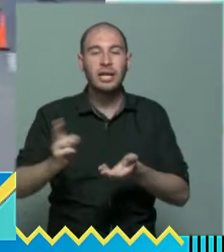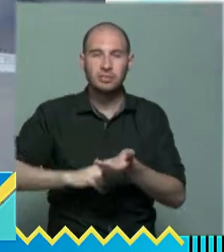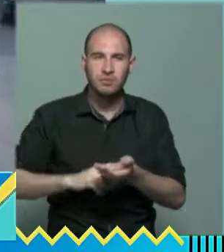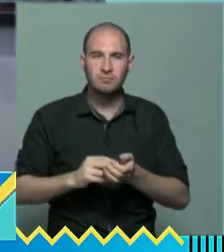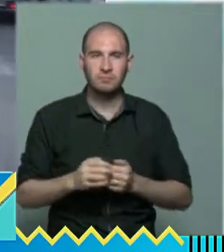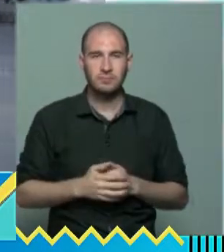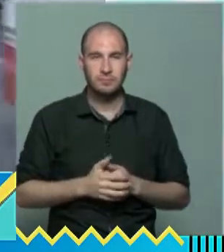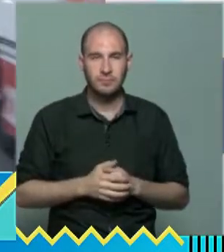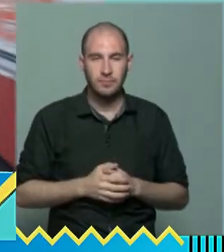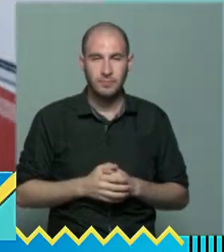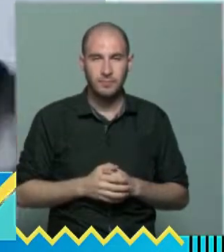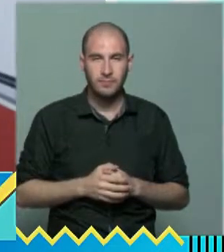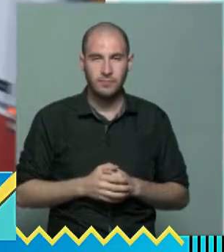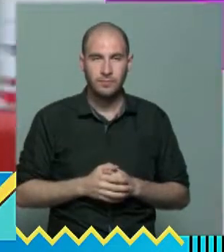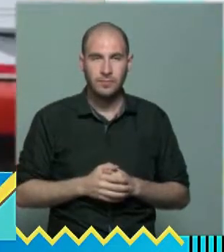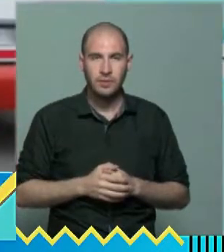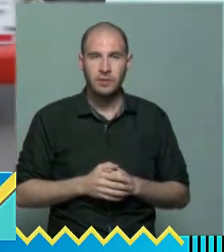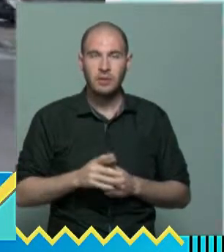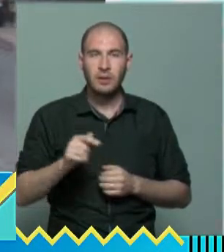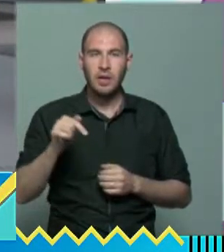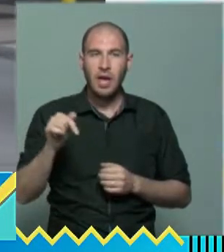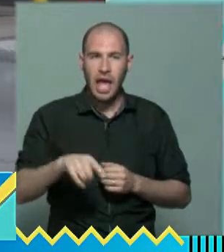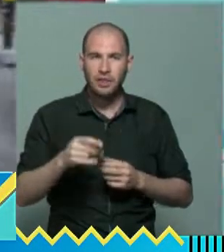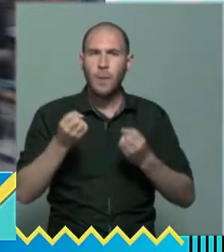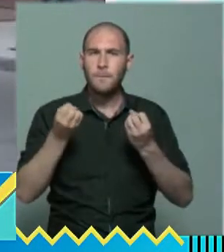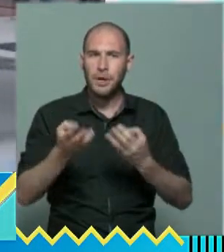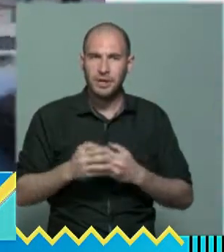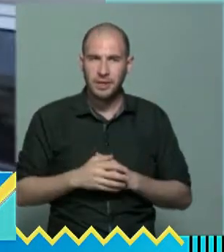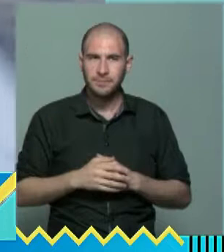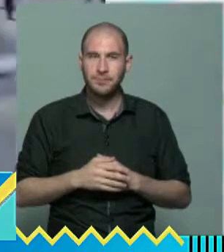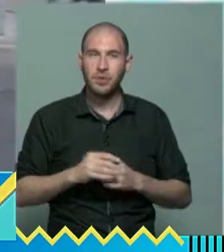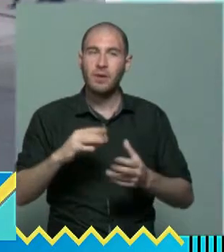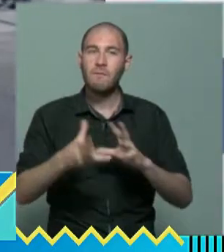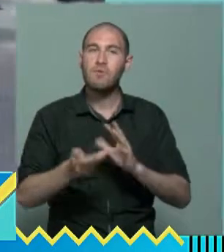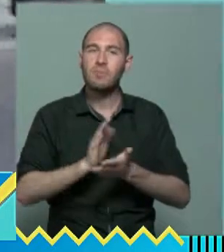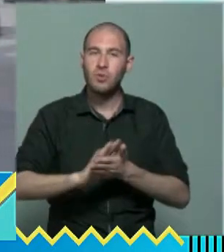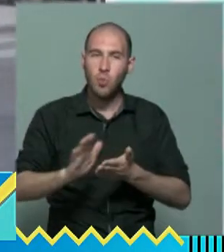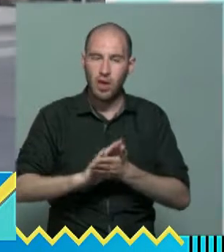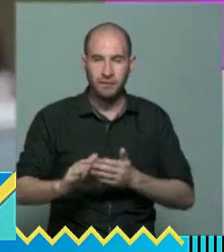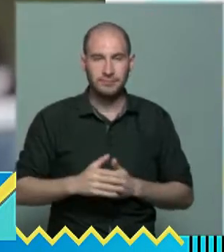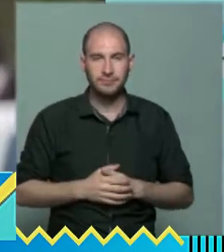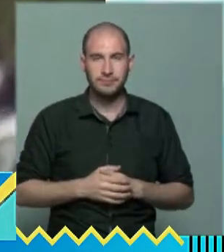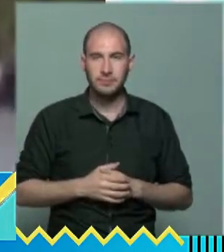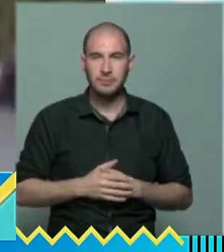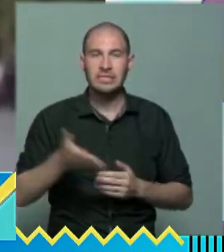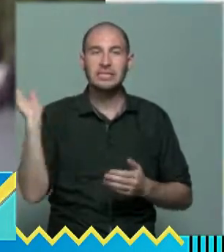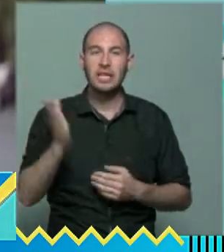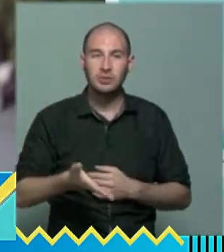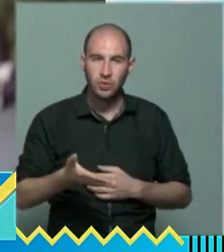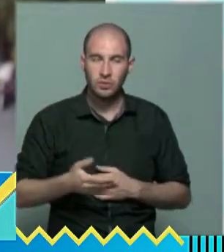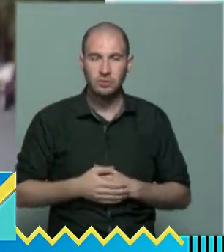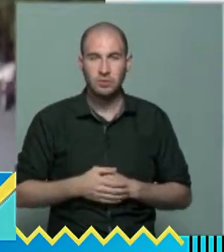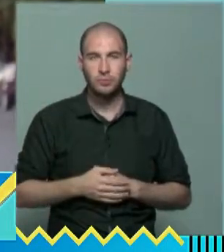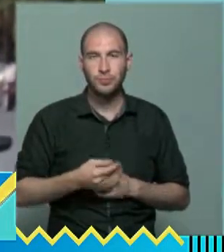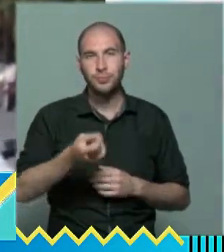eso un poco viene a cuento con las nuevas formas de sanción, ¿no? Es